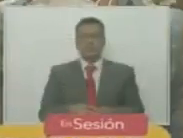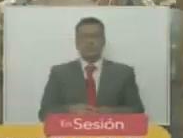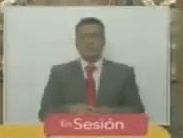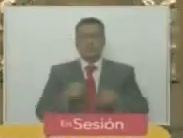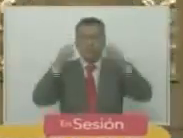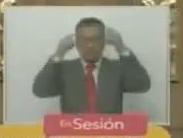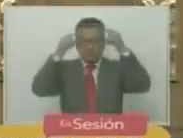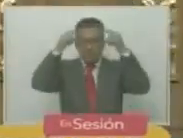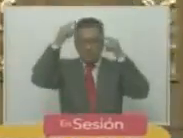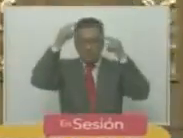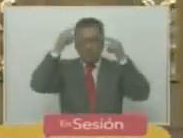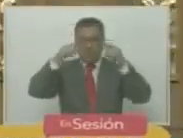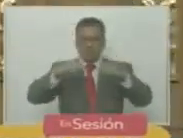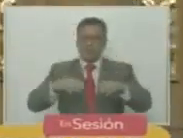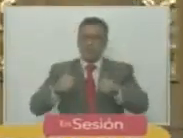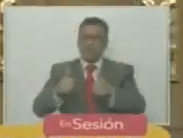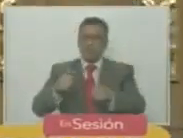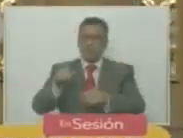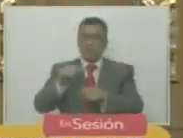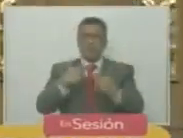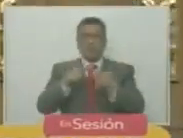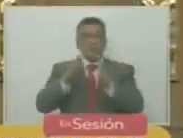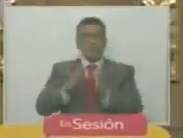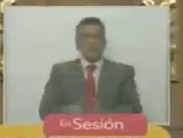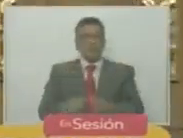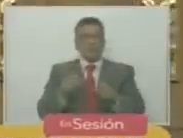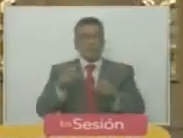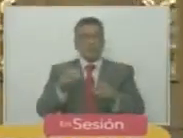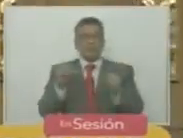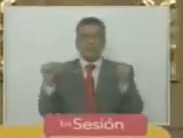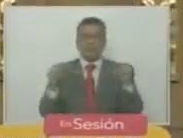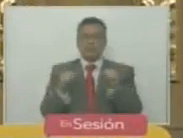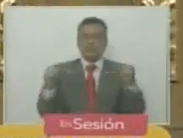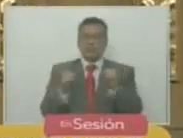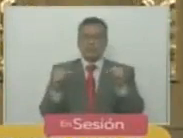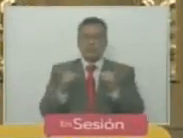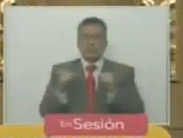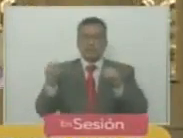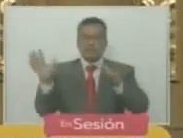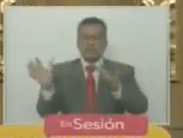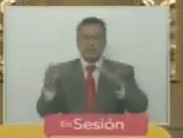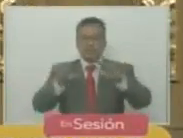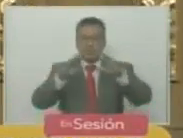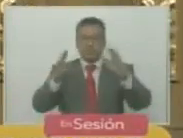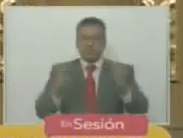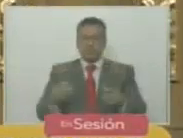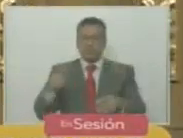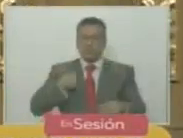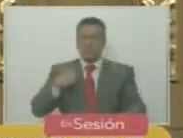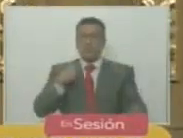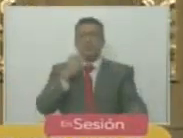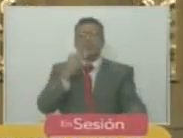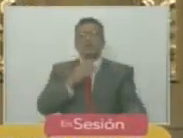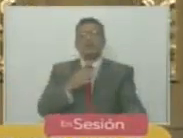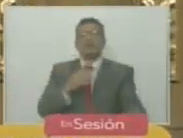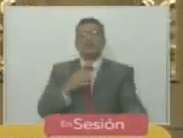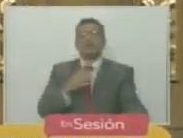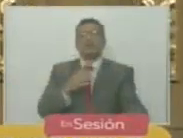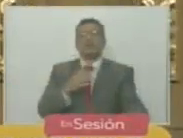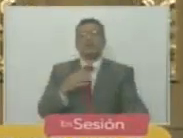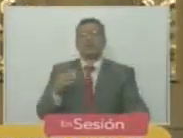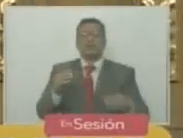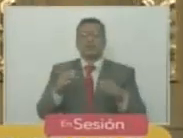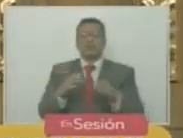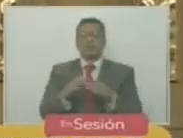Chávez rescató al libertador de las frías oficinas y nos los acercó, nos los hizo